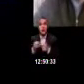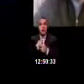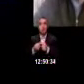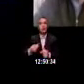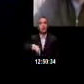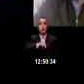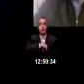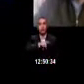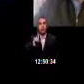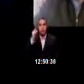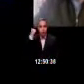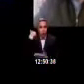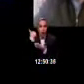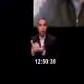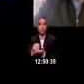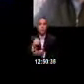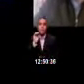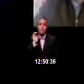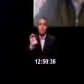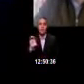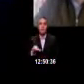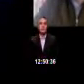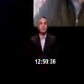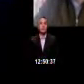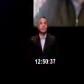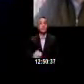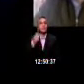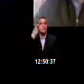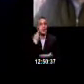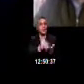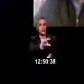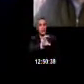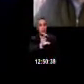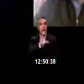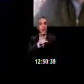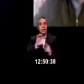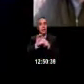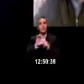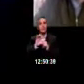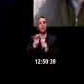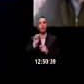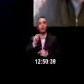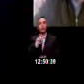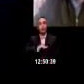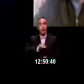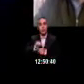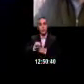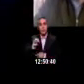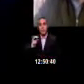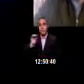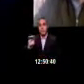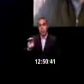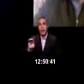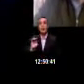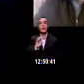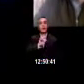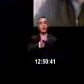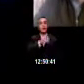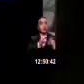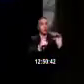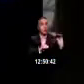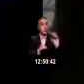a acuerdos con sus empleados, que les permite pagar la nómina de los últimos meses, tener algo de capital de trabajo y tener la tranquilidad que hoy los ecuatorianos merecen después de